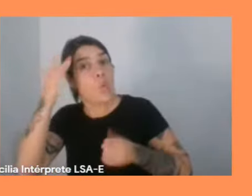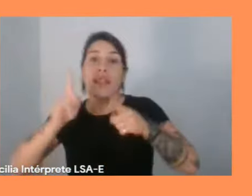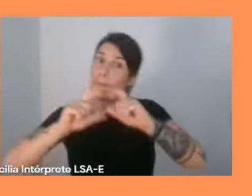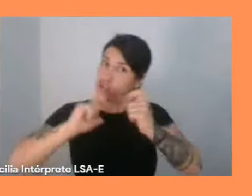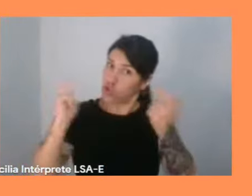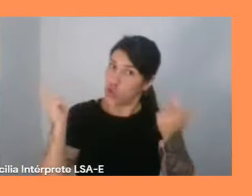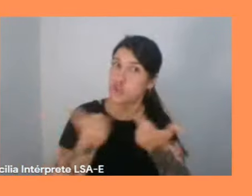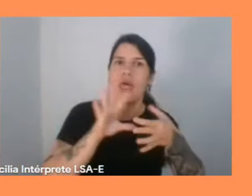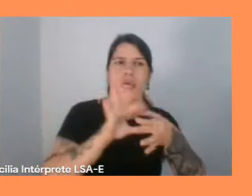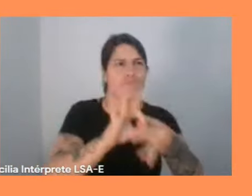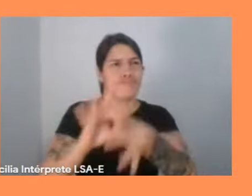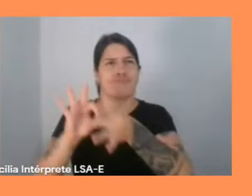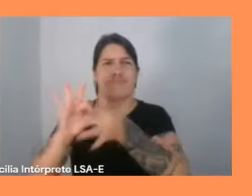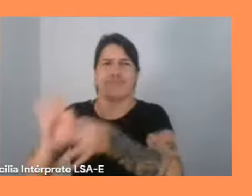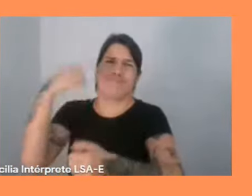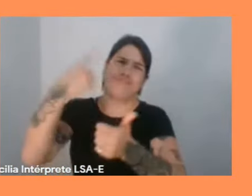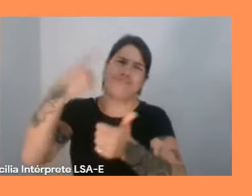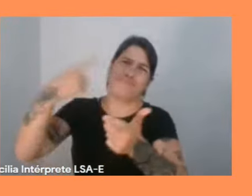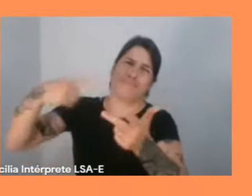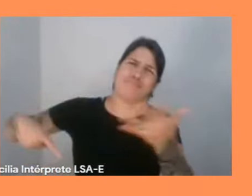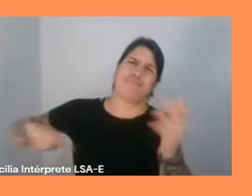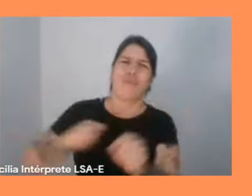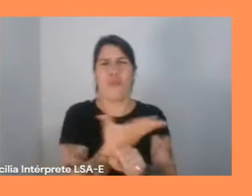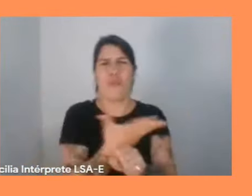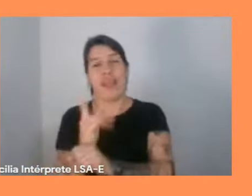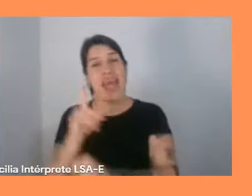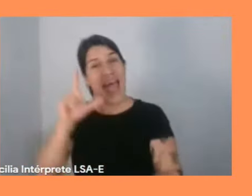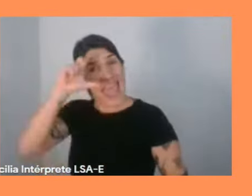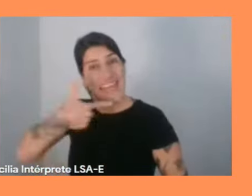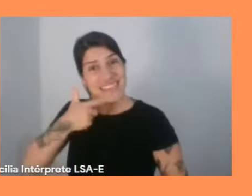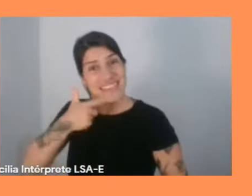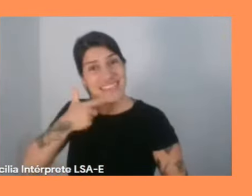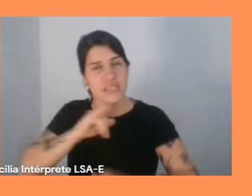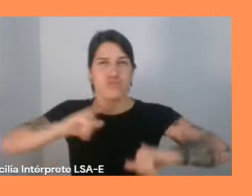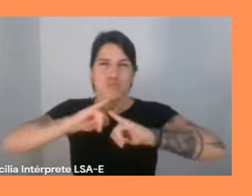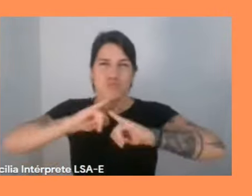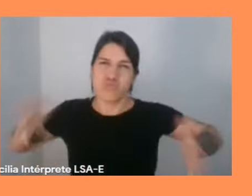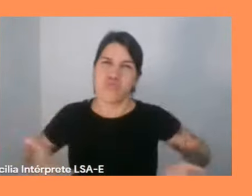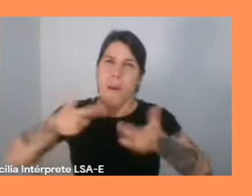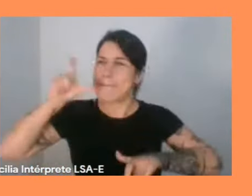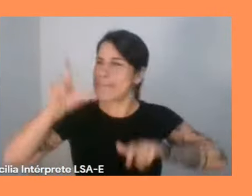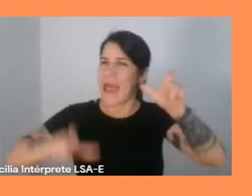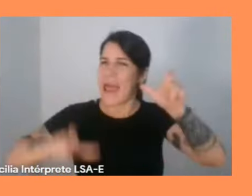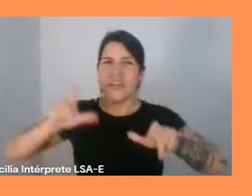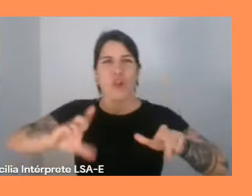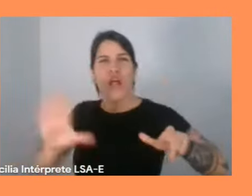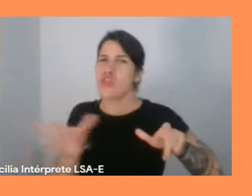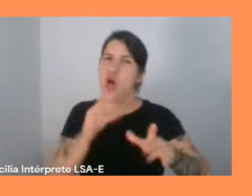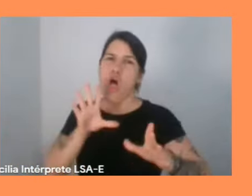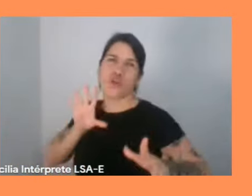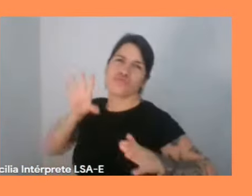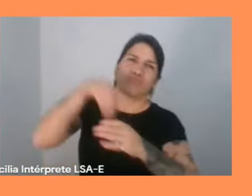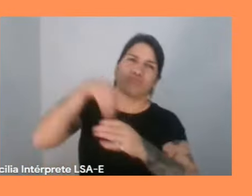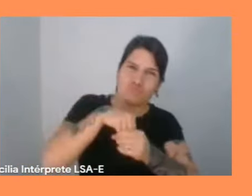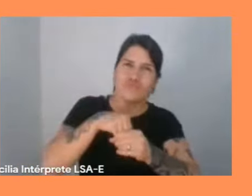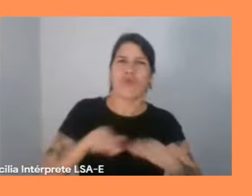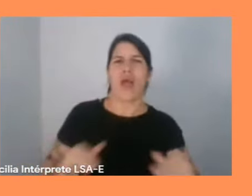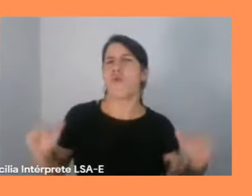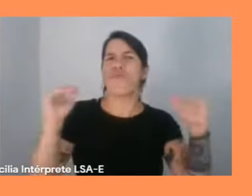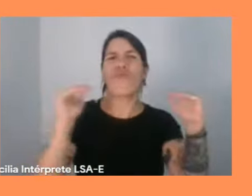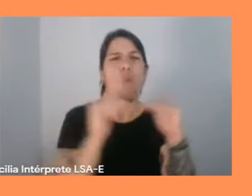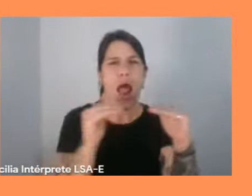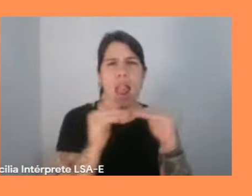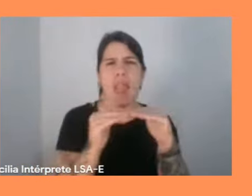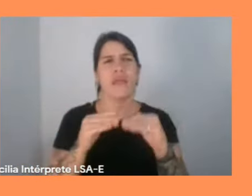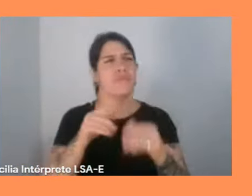las personas, reconociendo las mismas oportunidades y derecho a existir para todas las diversidades, desarmando ideas